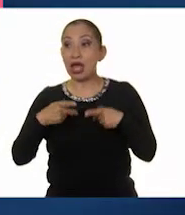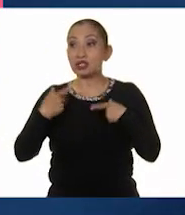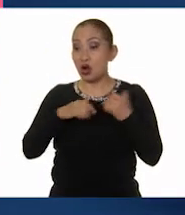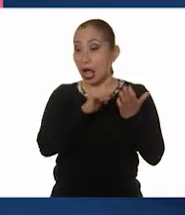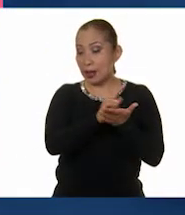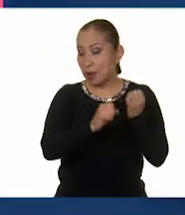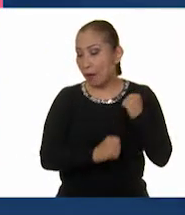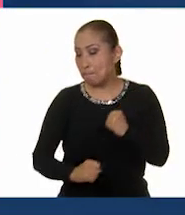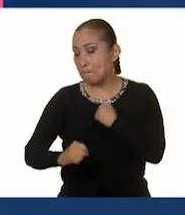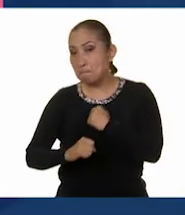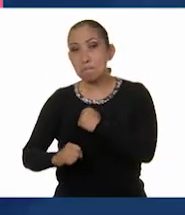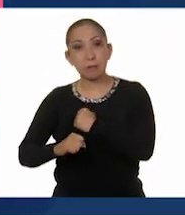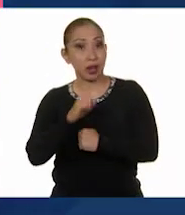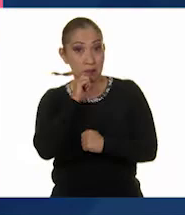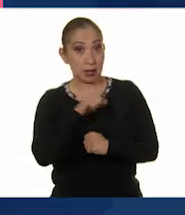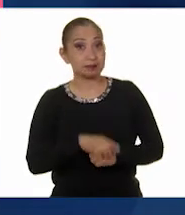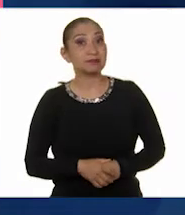de limpieza.